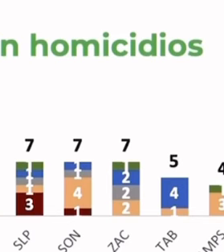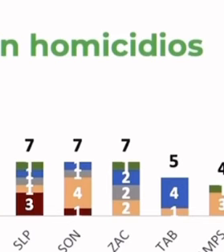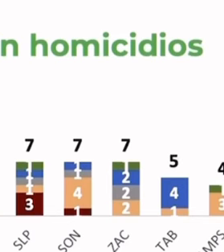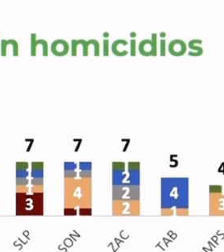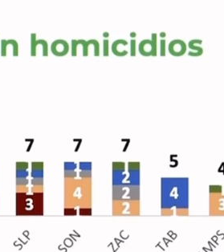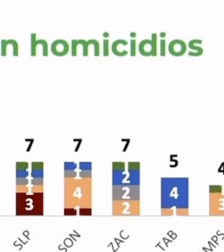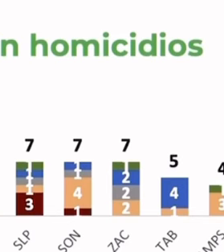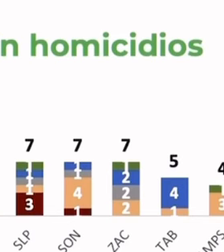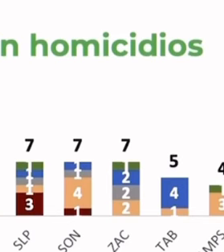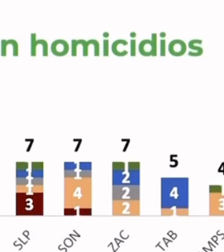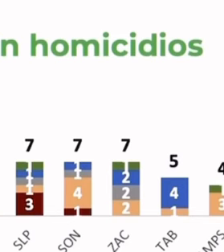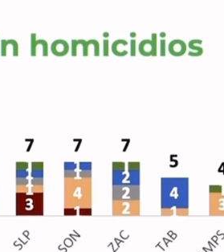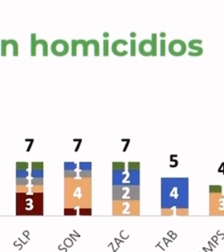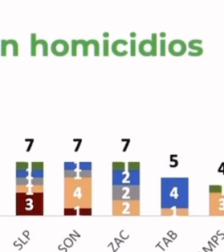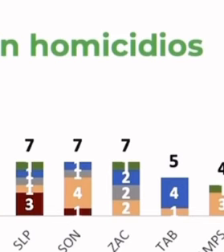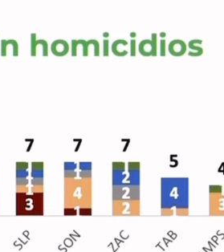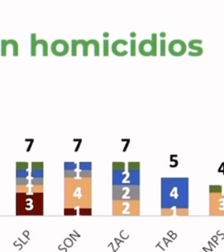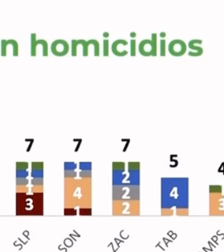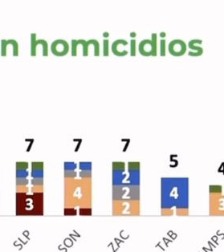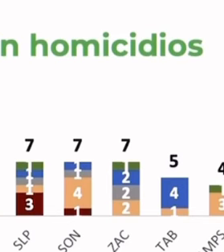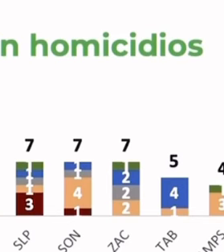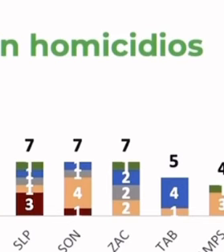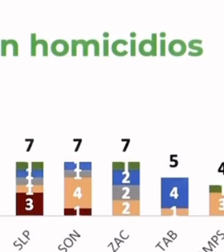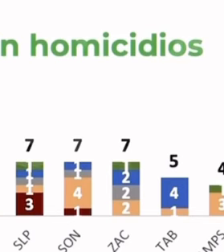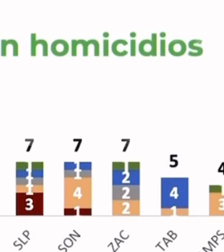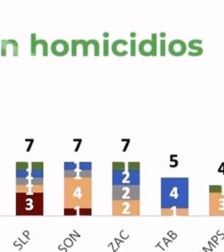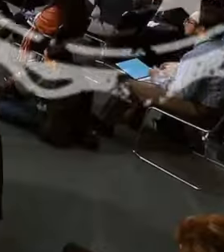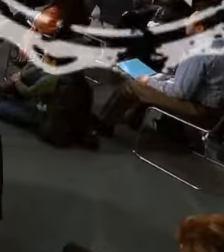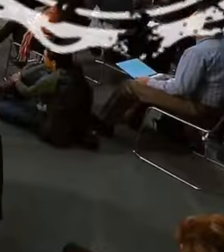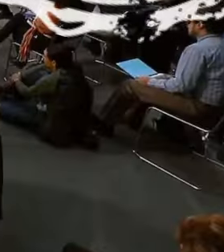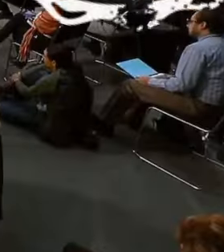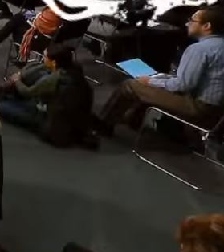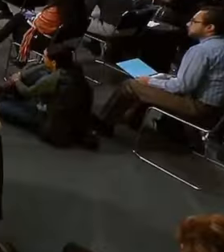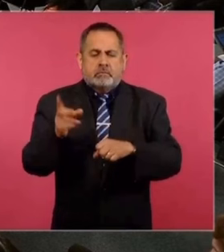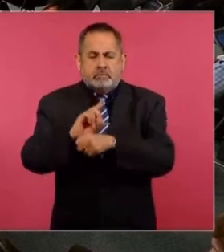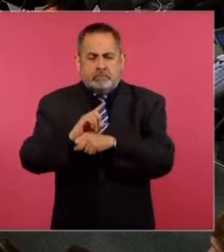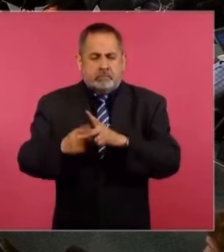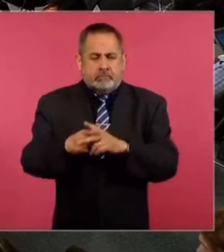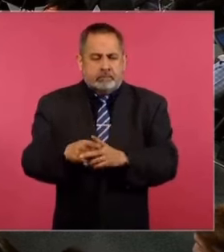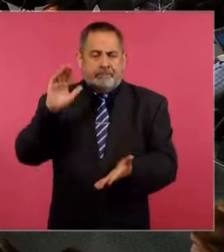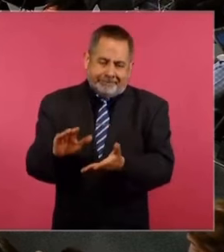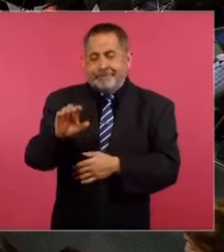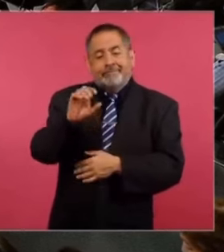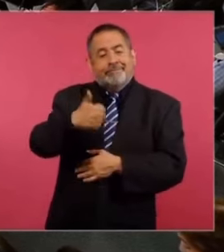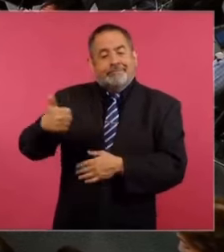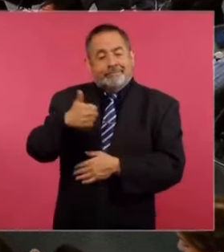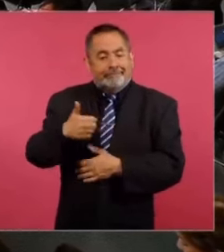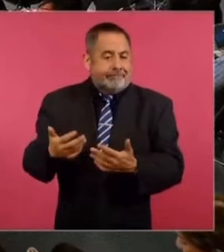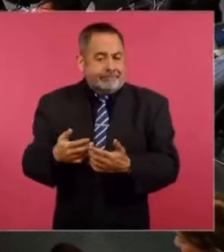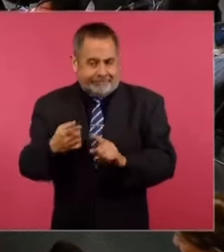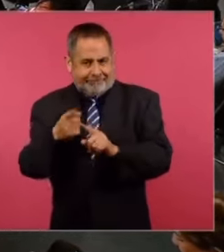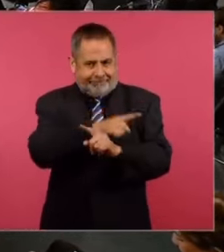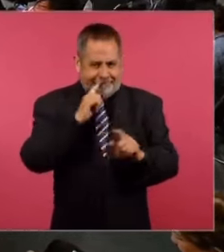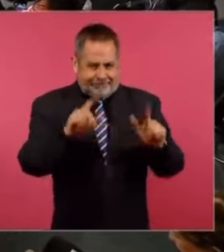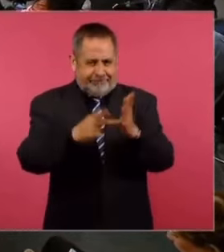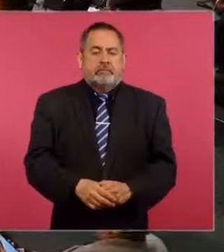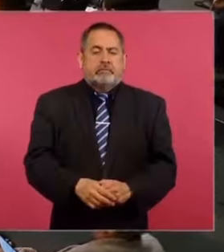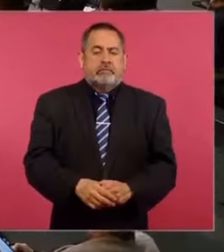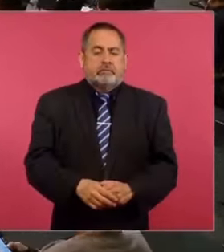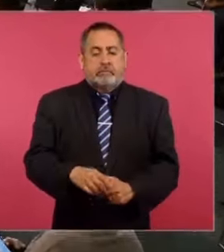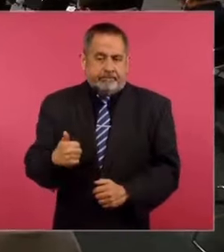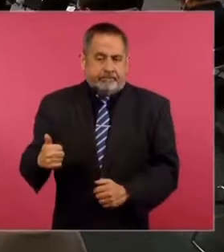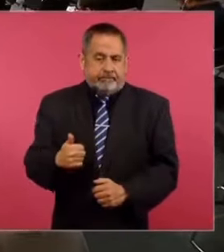miércoles, jueves, viernes, sábado y ayer domingo. ¿Cuántos diarios en promedio? 66. Regresa la lámina anterior.